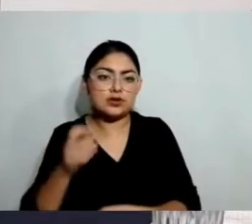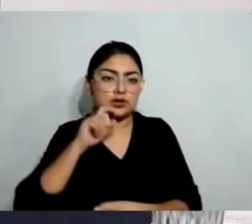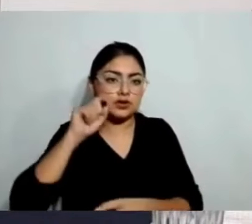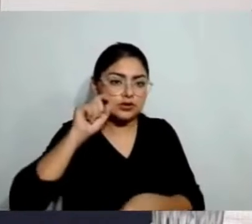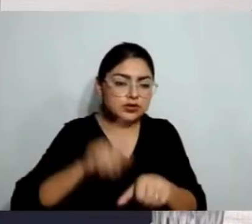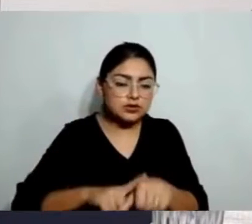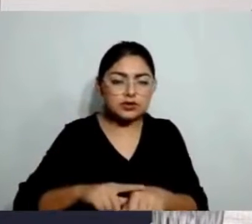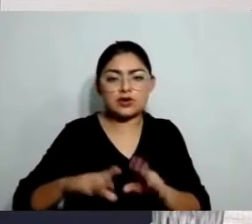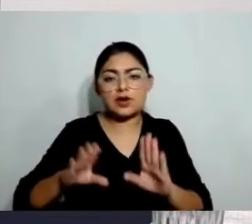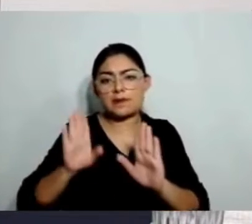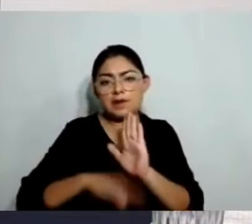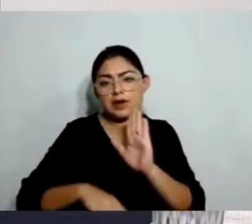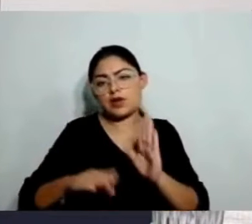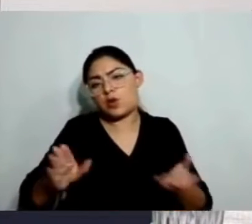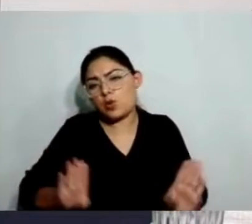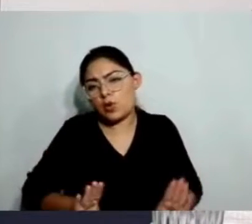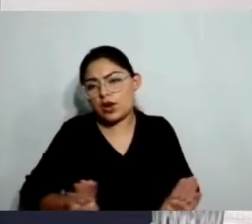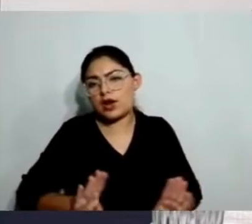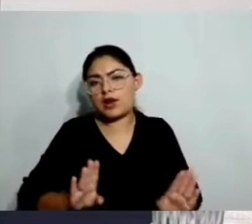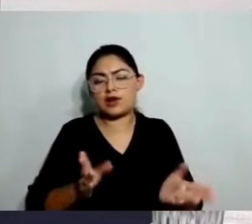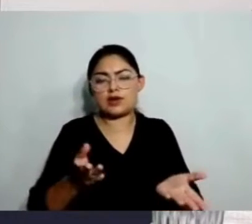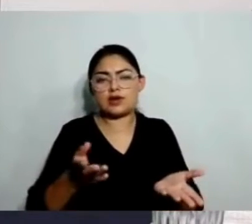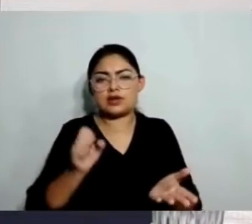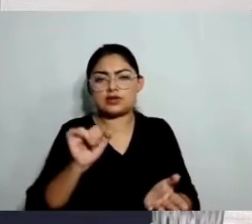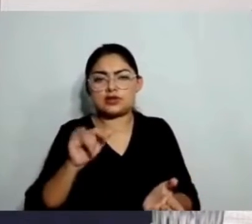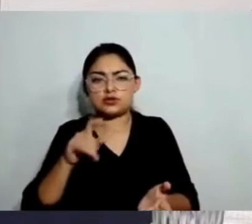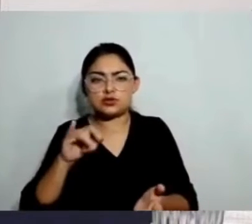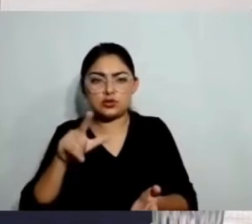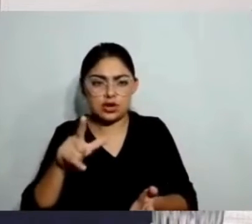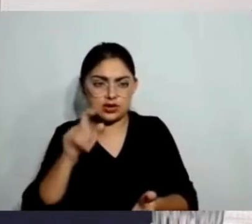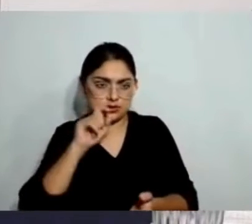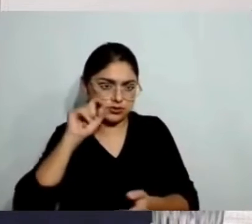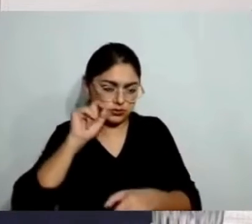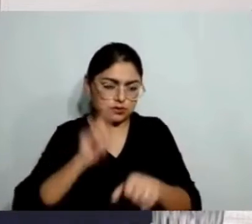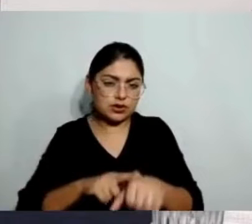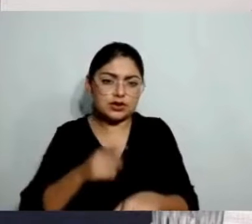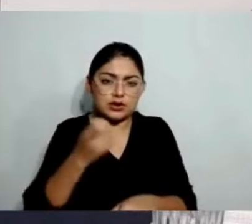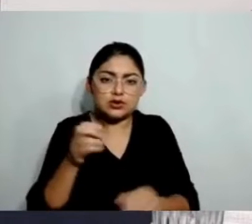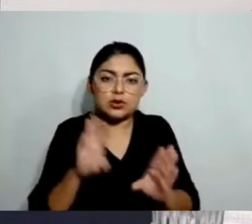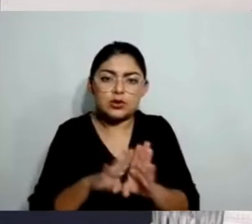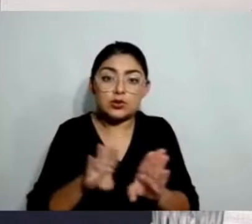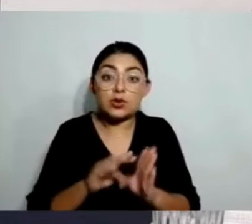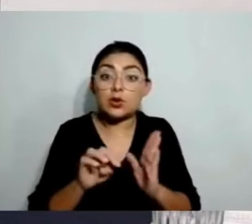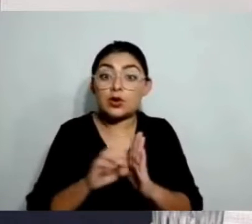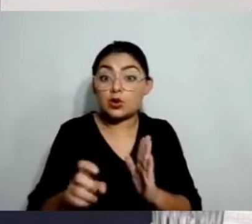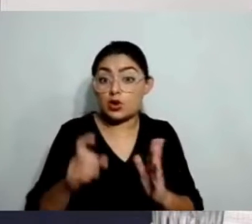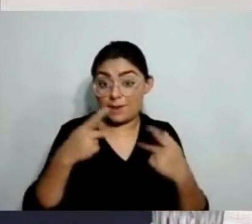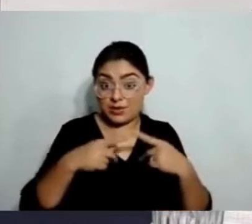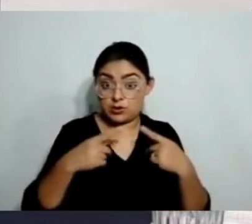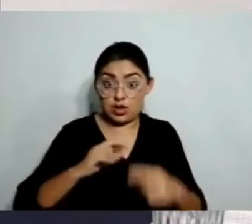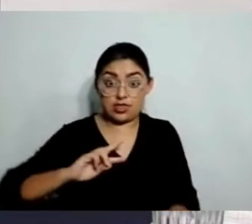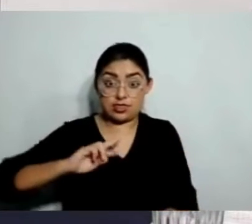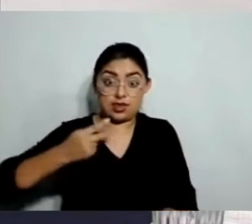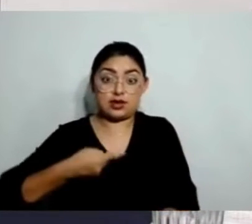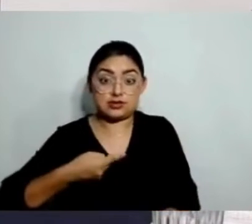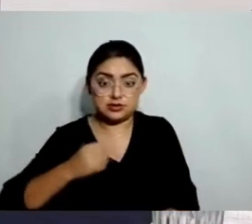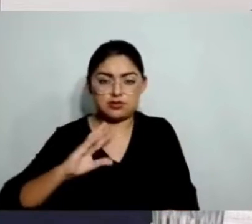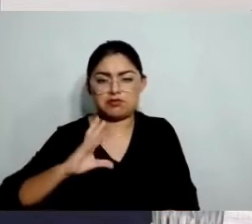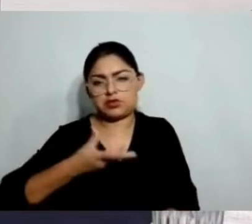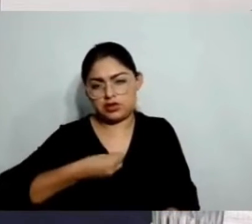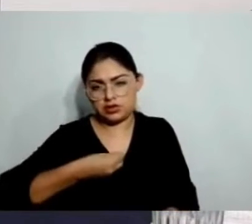refiero porque pues se detiene una persona trans va ante